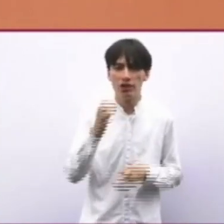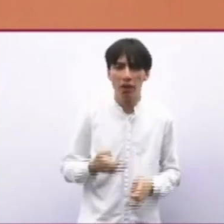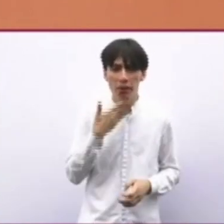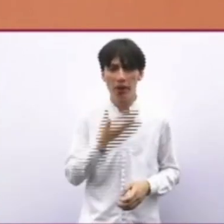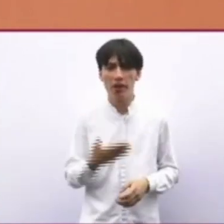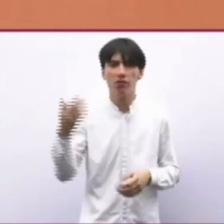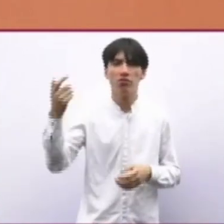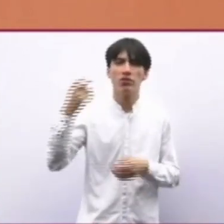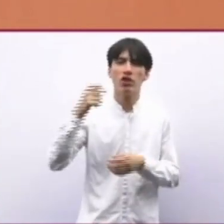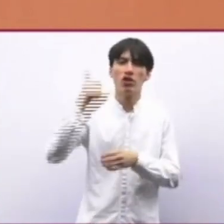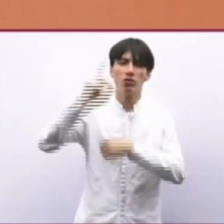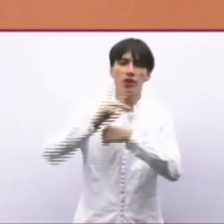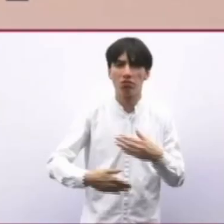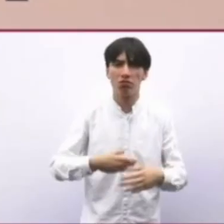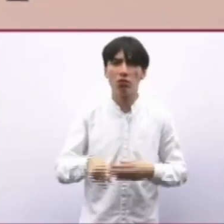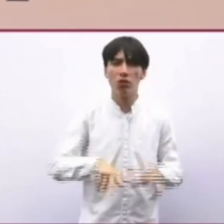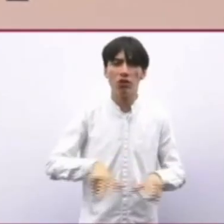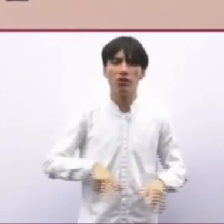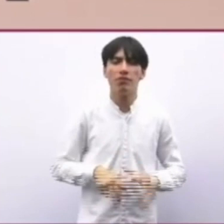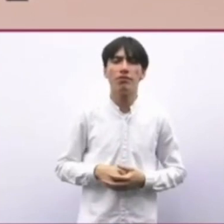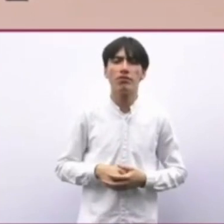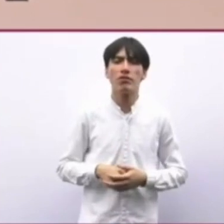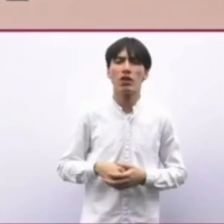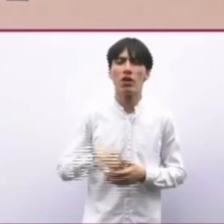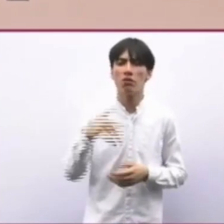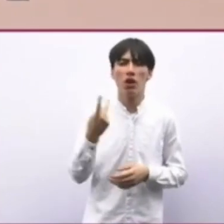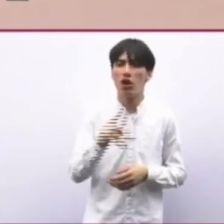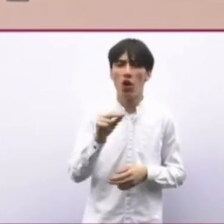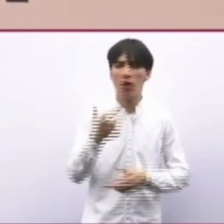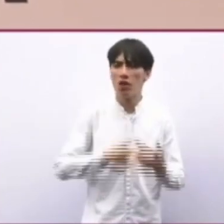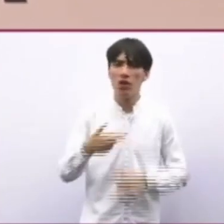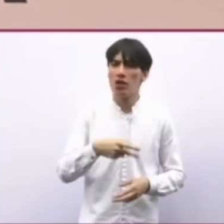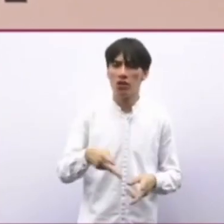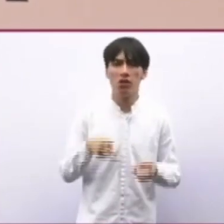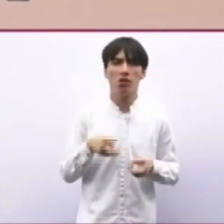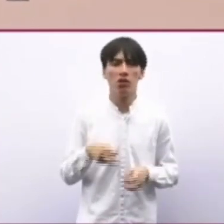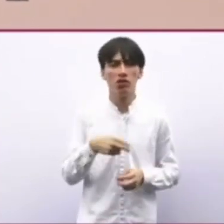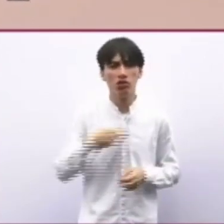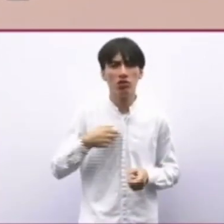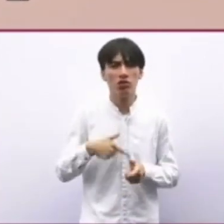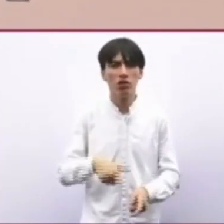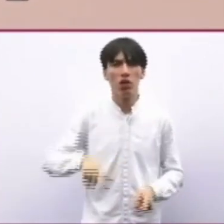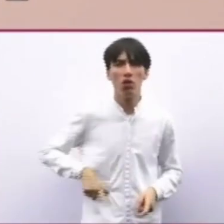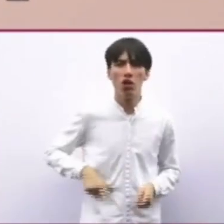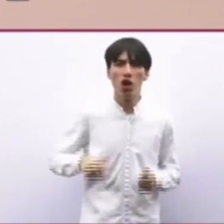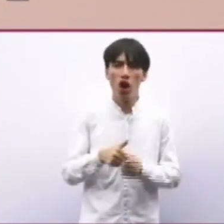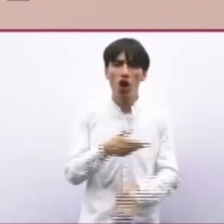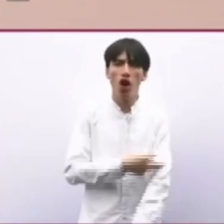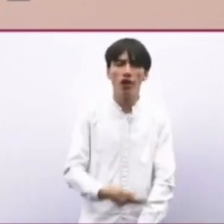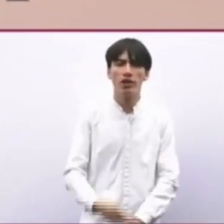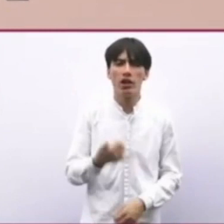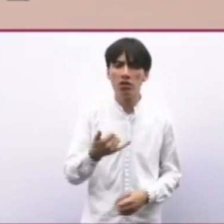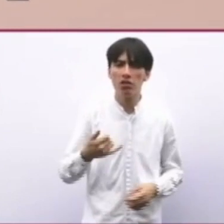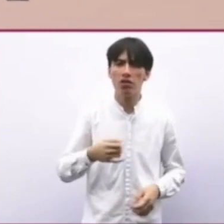su gira por Guanajuato Claudia sham descartó haber modificado su plan de seguridad tras haber visitado ese estado pues aseguró